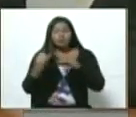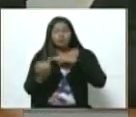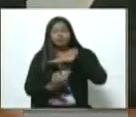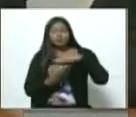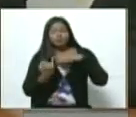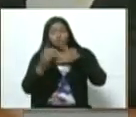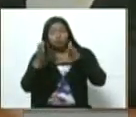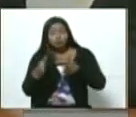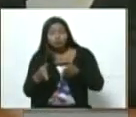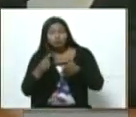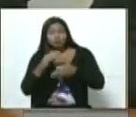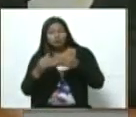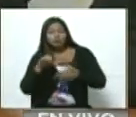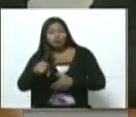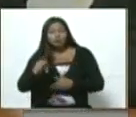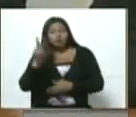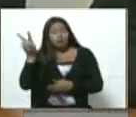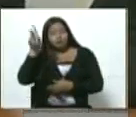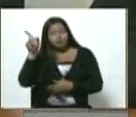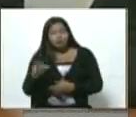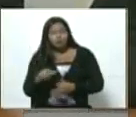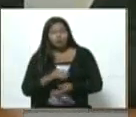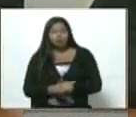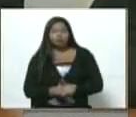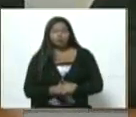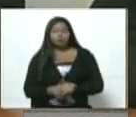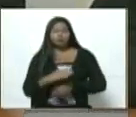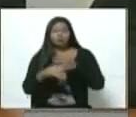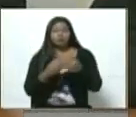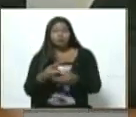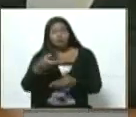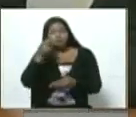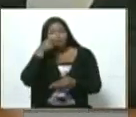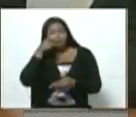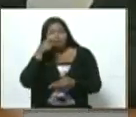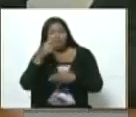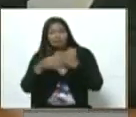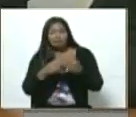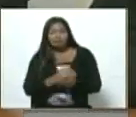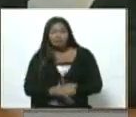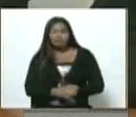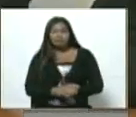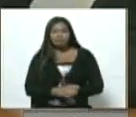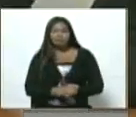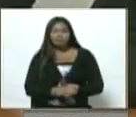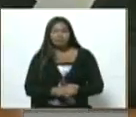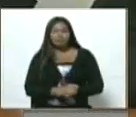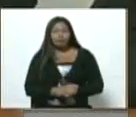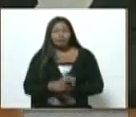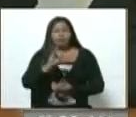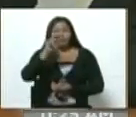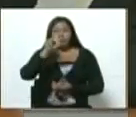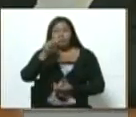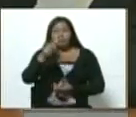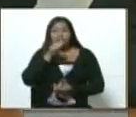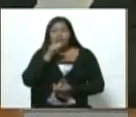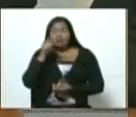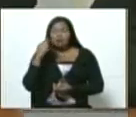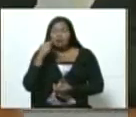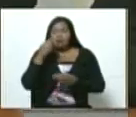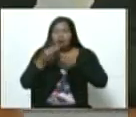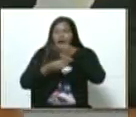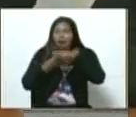instituciones del Estado venezolano en materia de seguridad, en materia de impuestos, quiénes son o qué ha